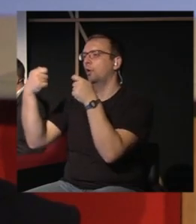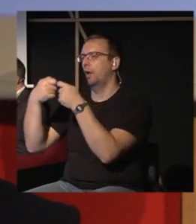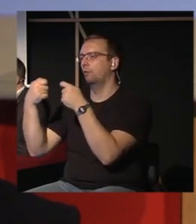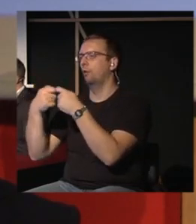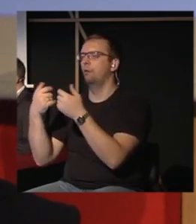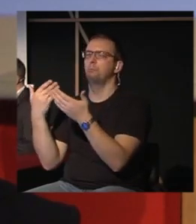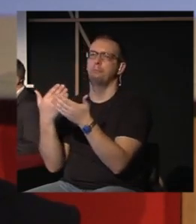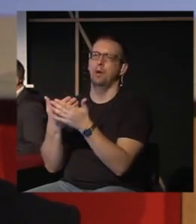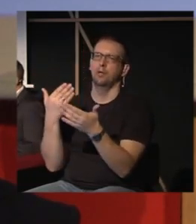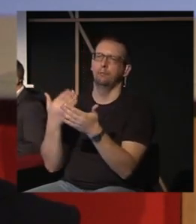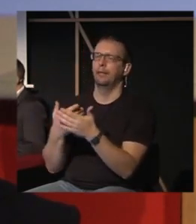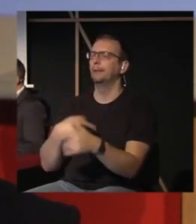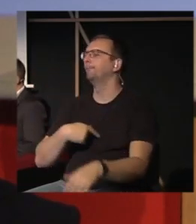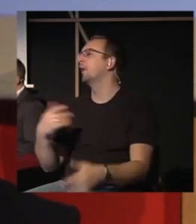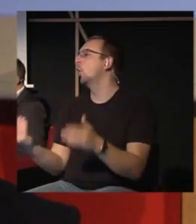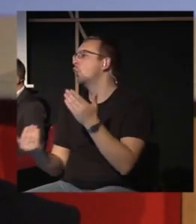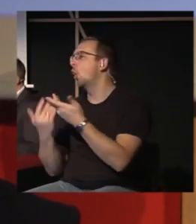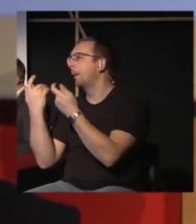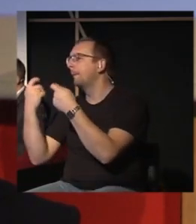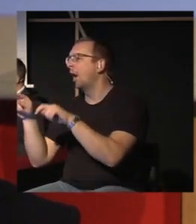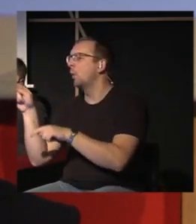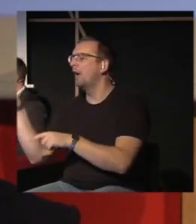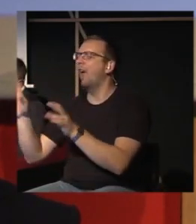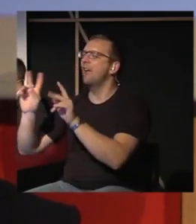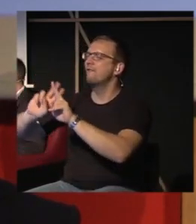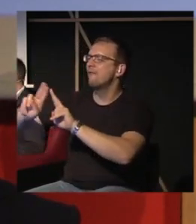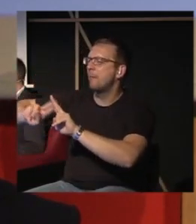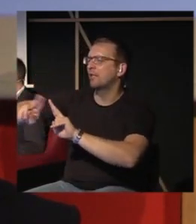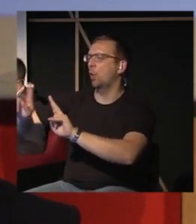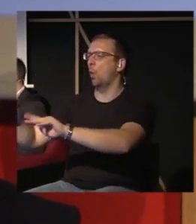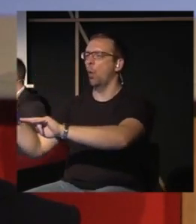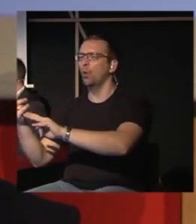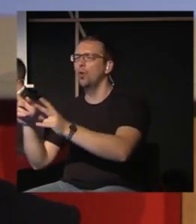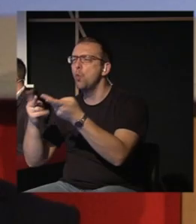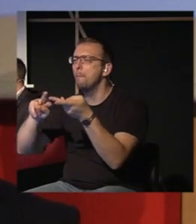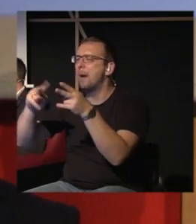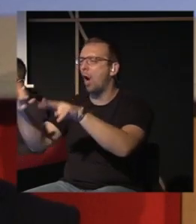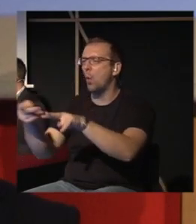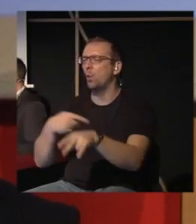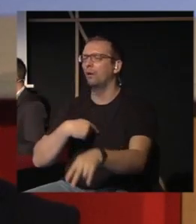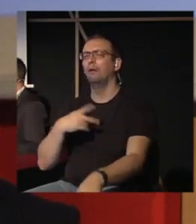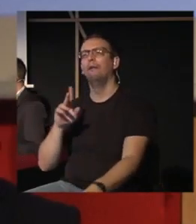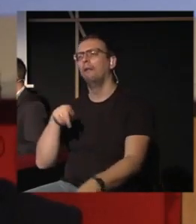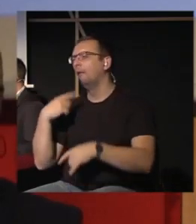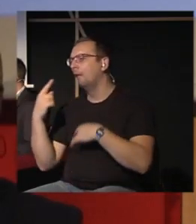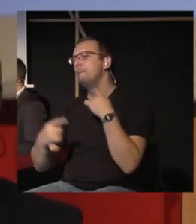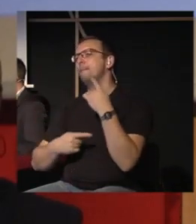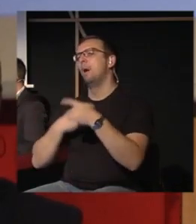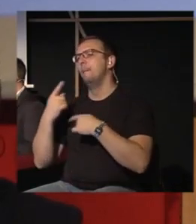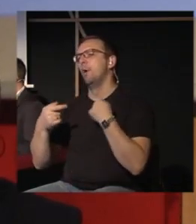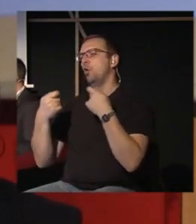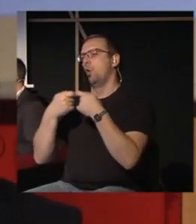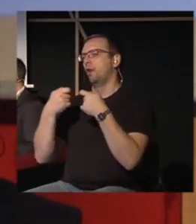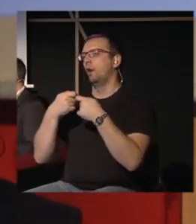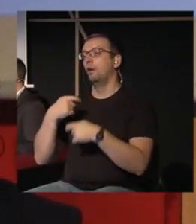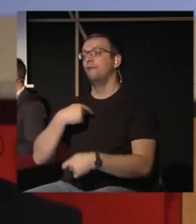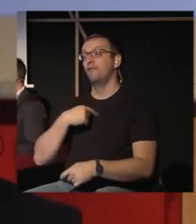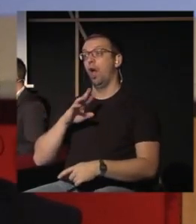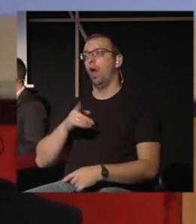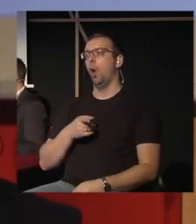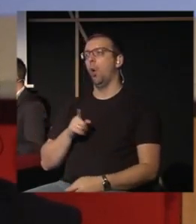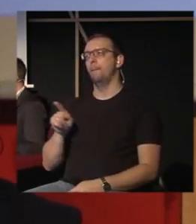muy pesados porque cada vez que nos venga a aparecer siempre piensan que vamos a pedir algo, ¿no? Entonces siempre nos ven como